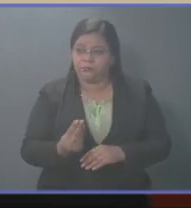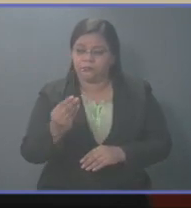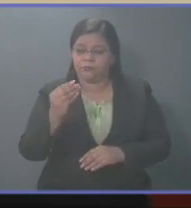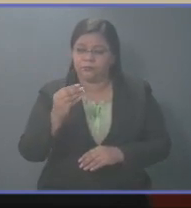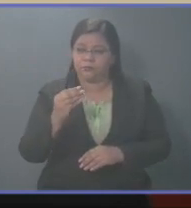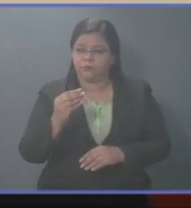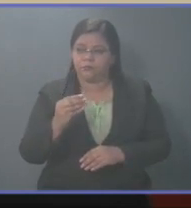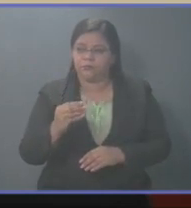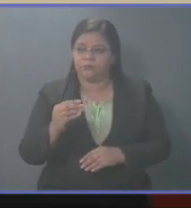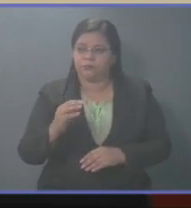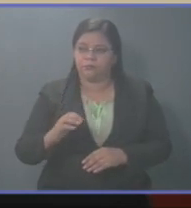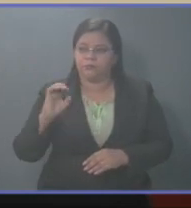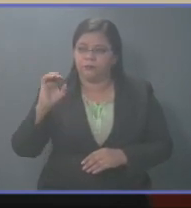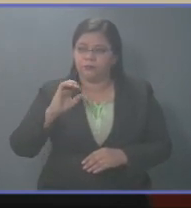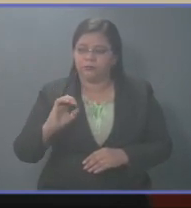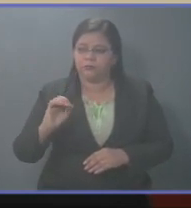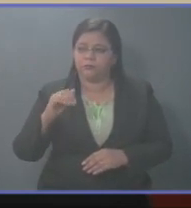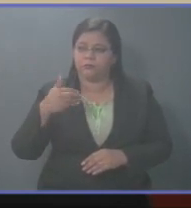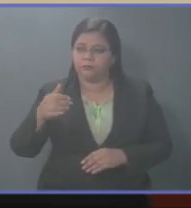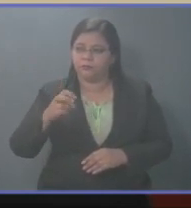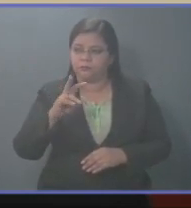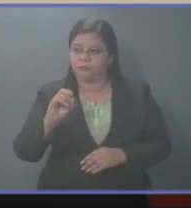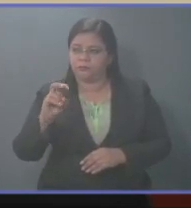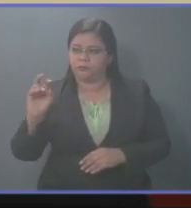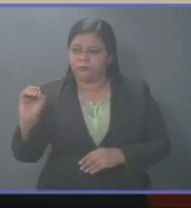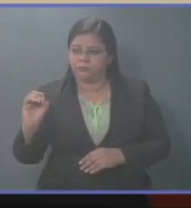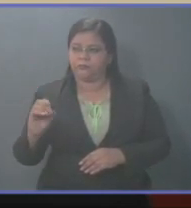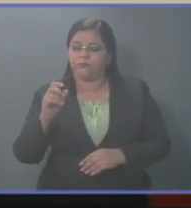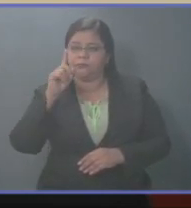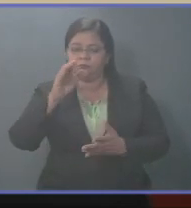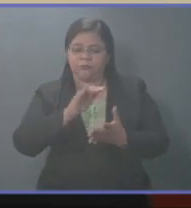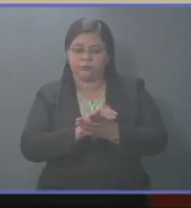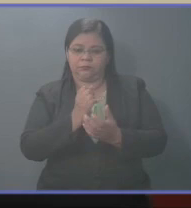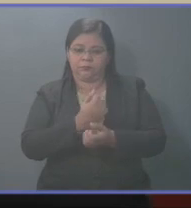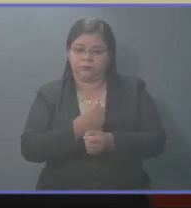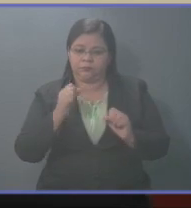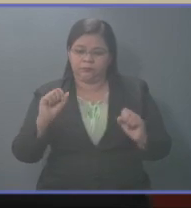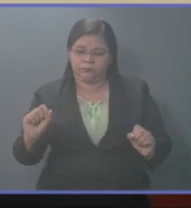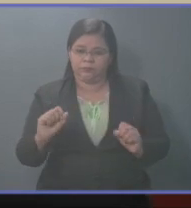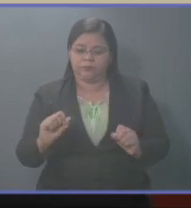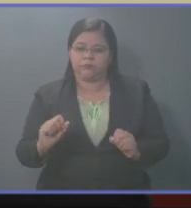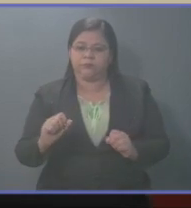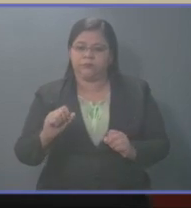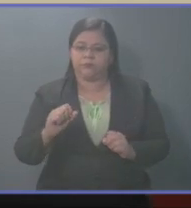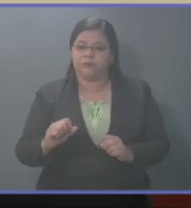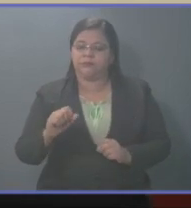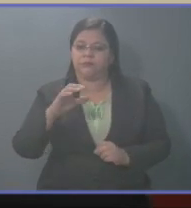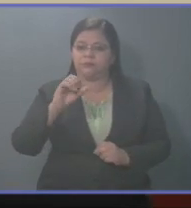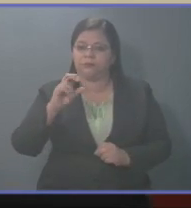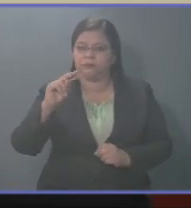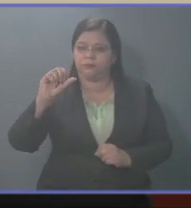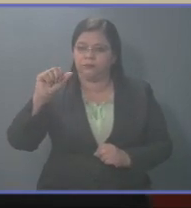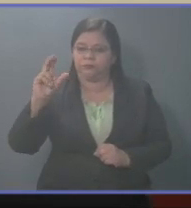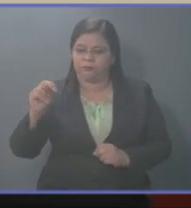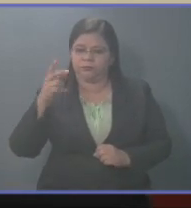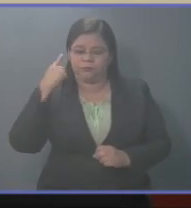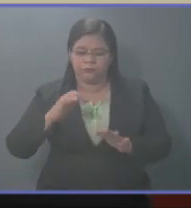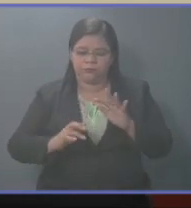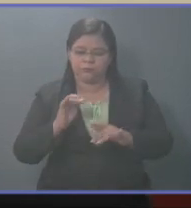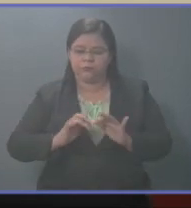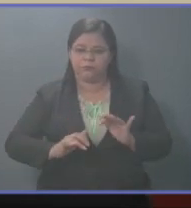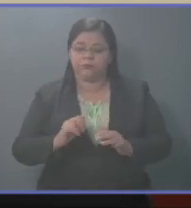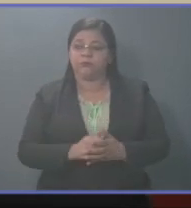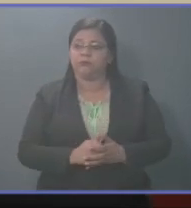enero de 2020. Dios, Unión, Libertad, con Antonatiu Castro, secretario jurídico